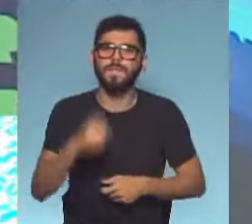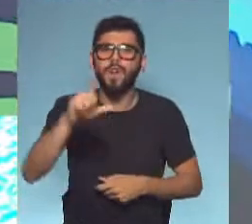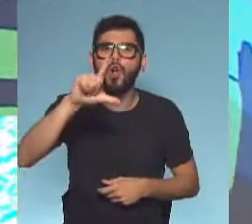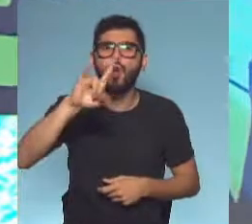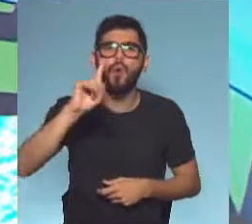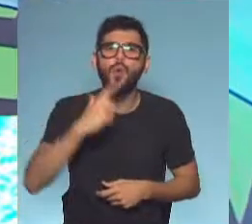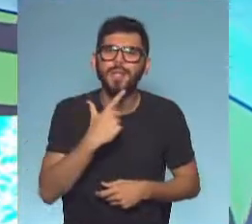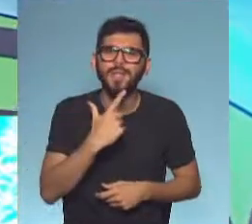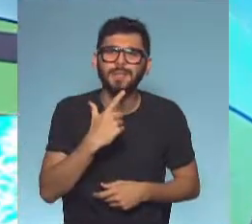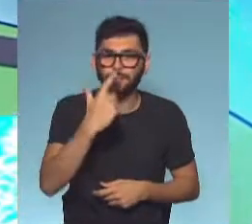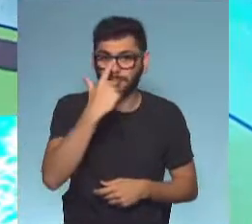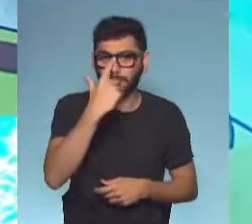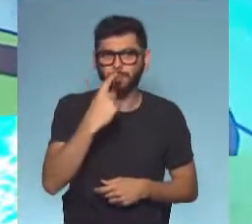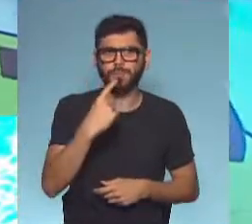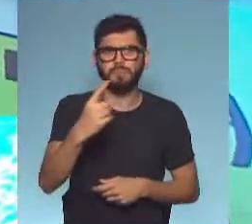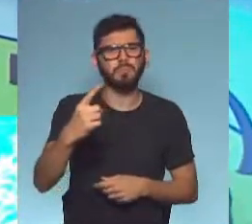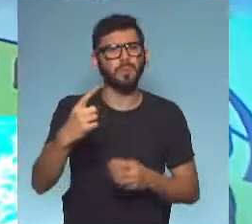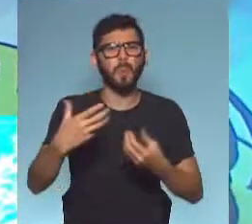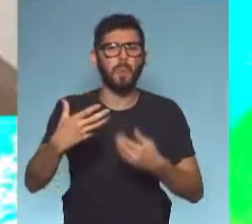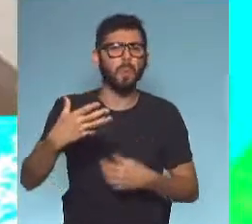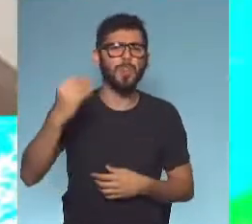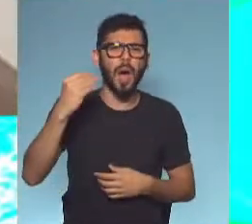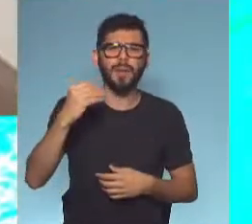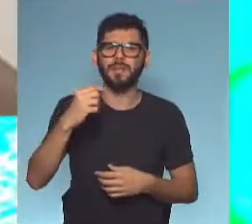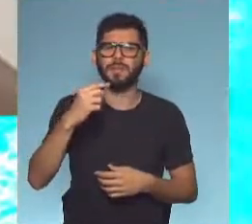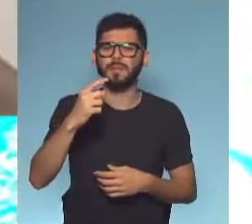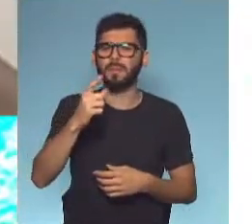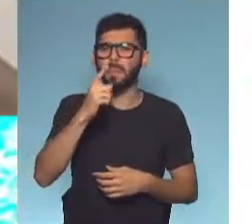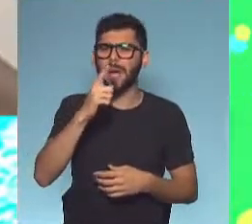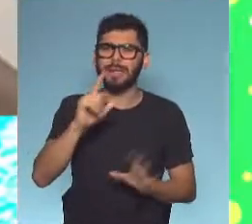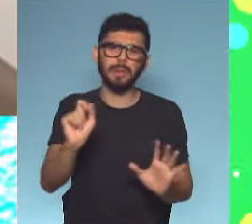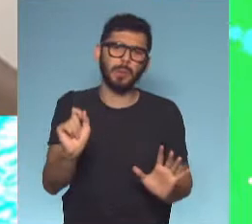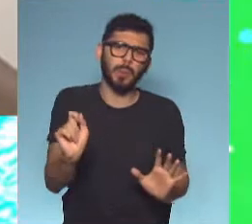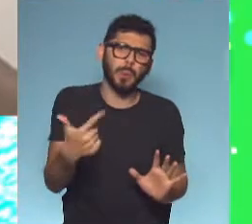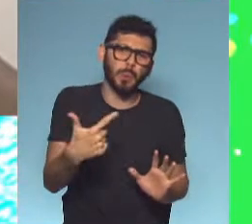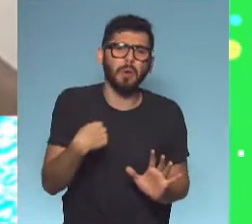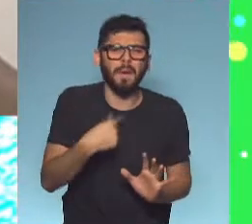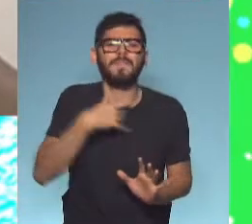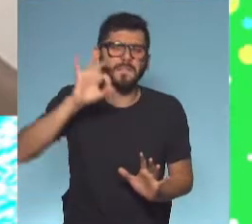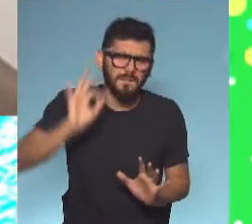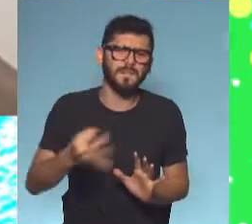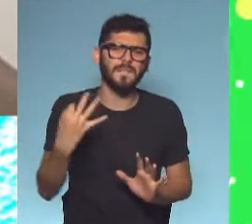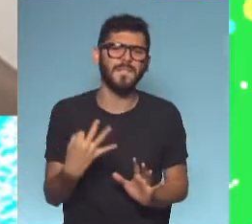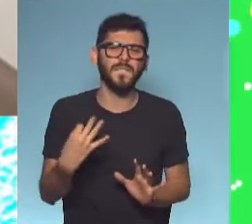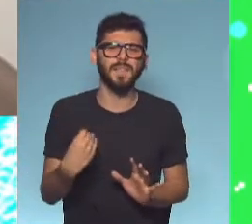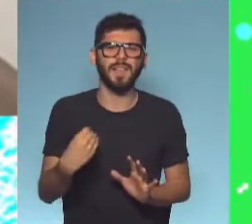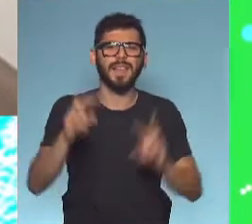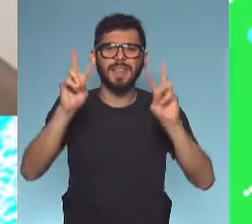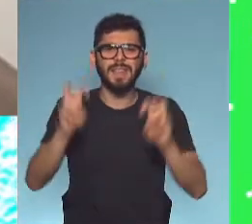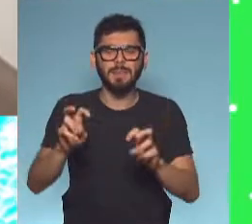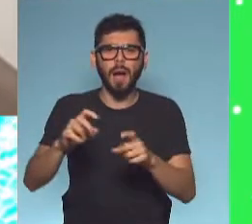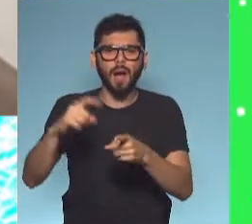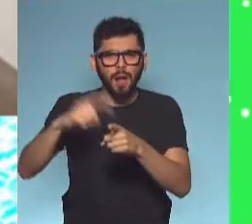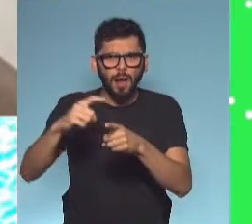Es un tema que suele estar bastante banalizado, se suele tomar de una manera un poco grotesca, pero yo quisiera saberlo realmente, si lo que es el asunto del